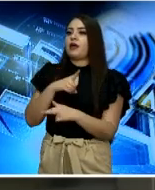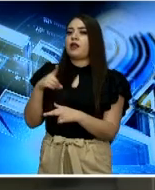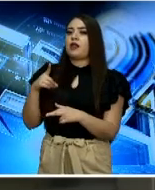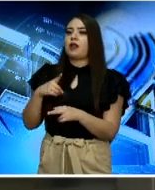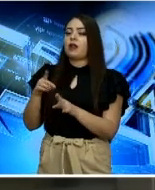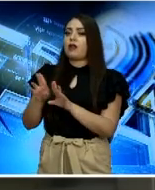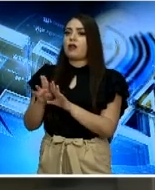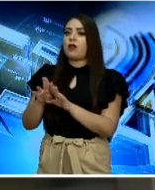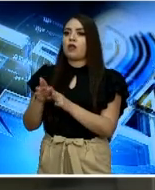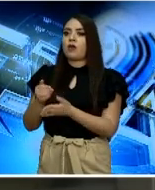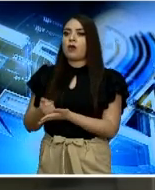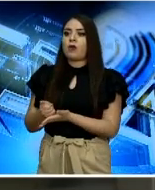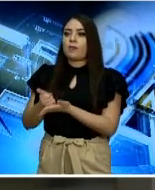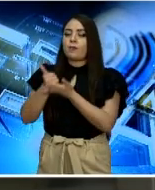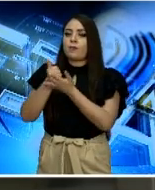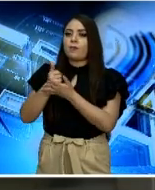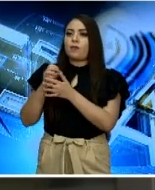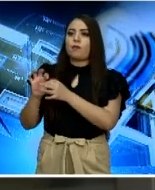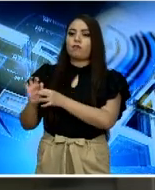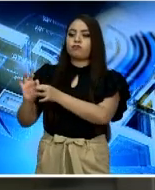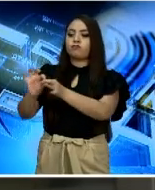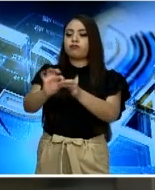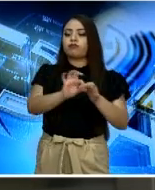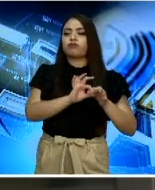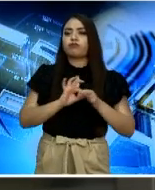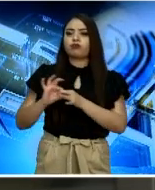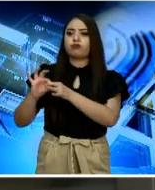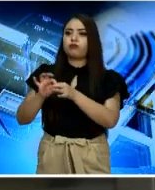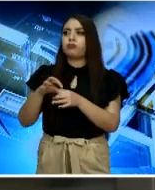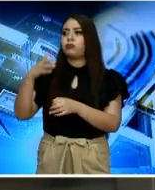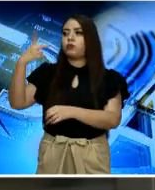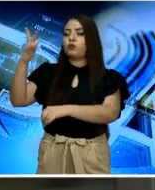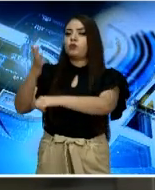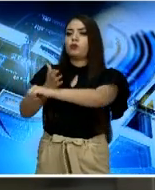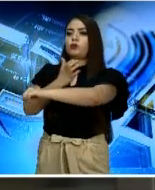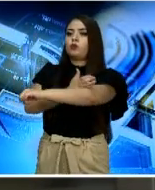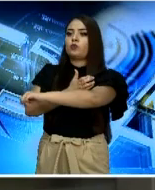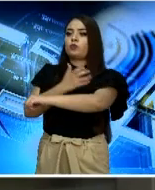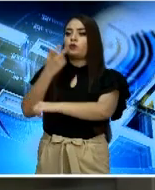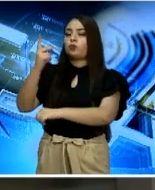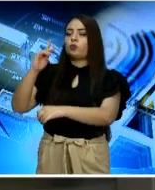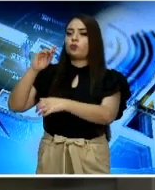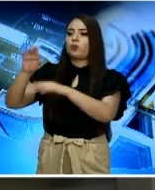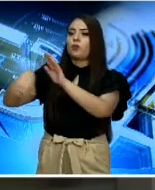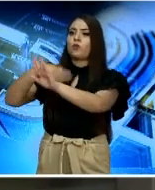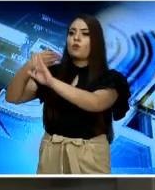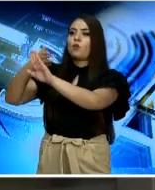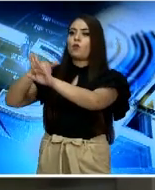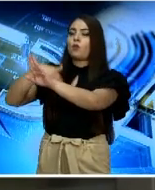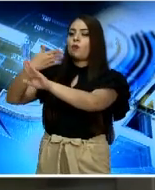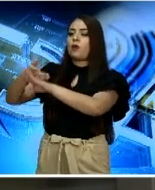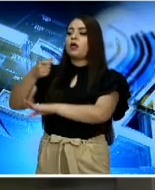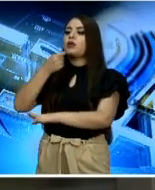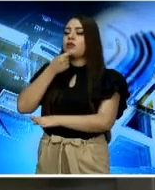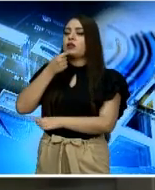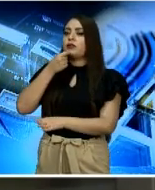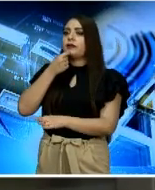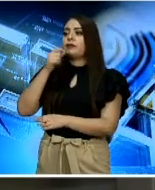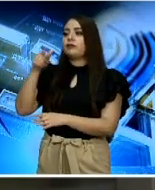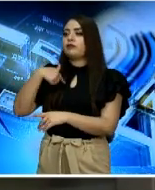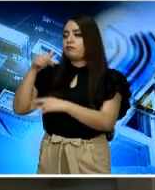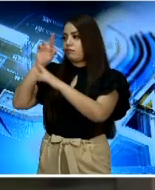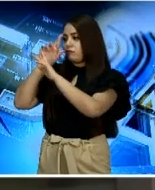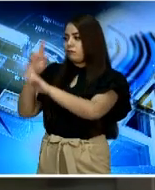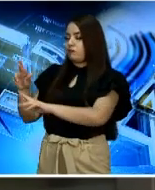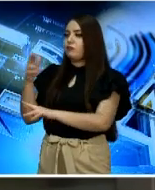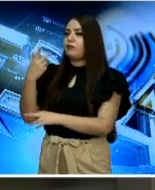las compañeras o con las compañeras ante la agresión de la que han sido víctimas. Al niño inocente le reitero mis respetos, que por cierto